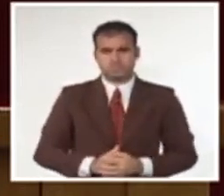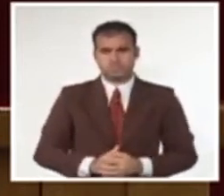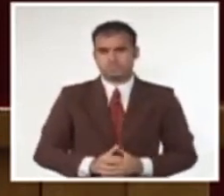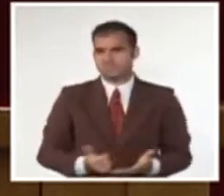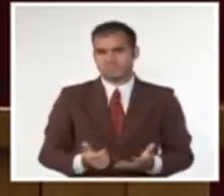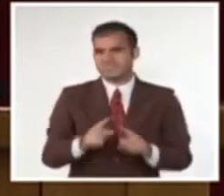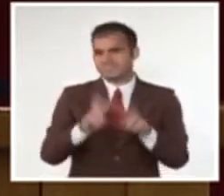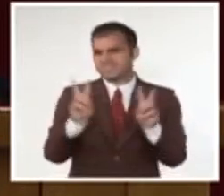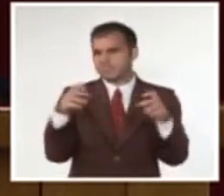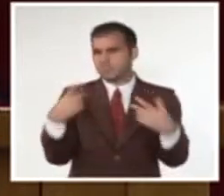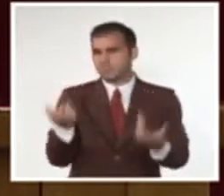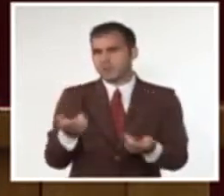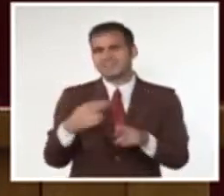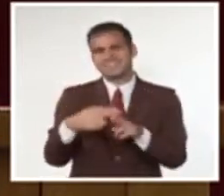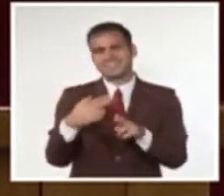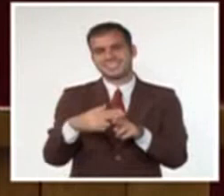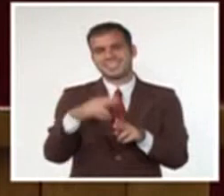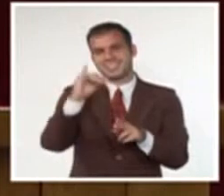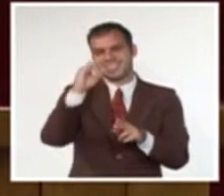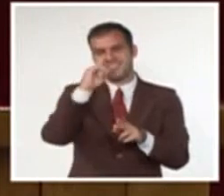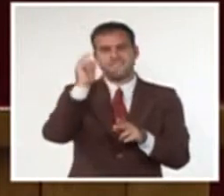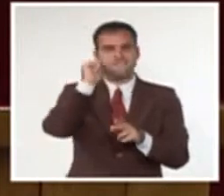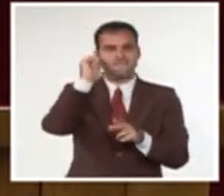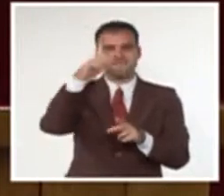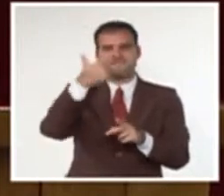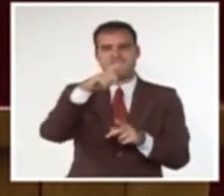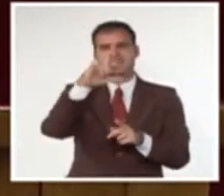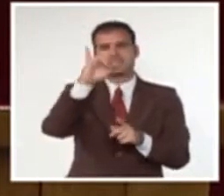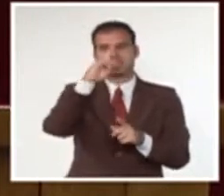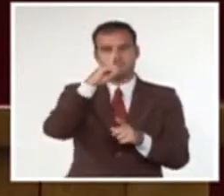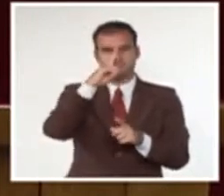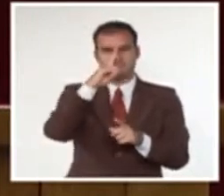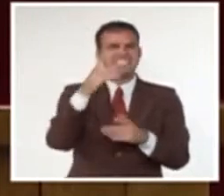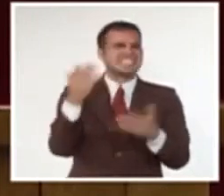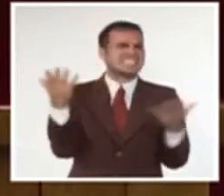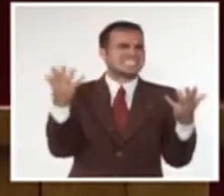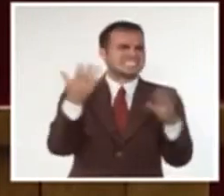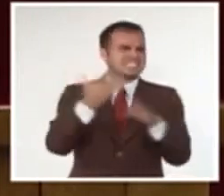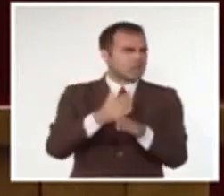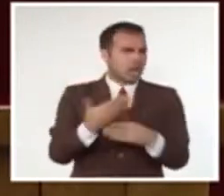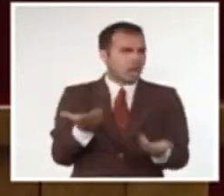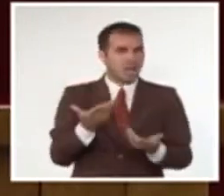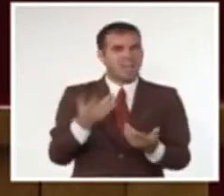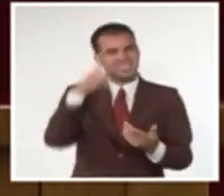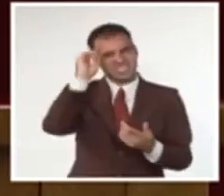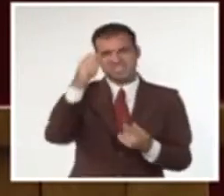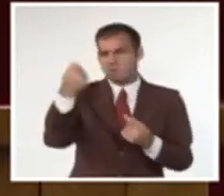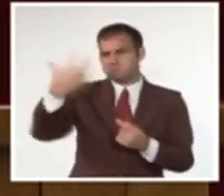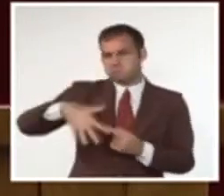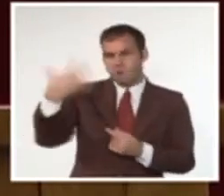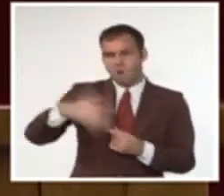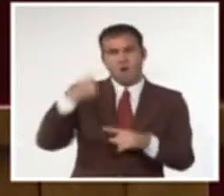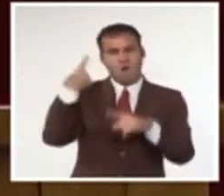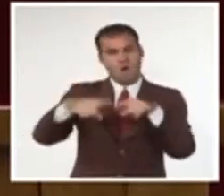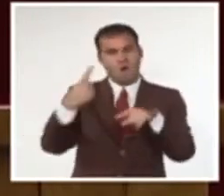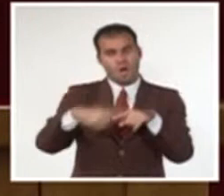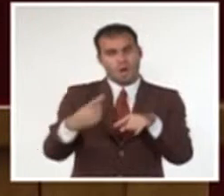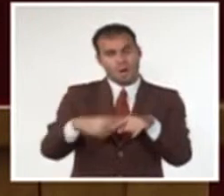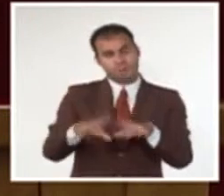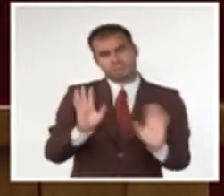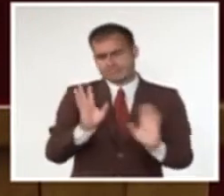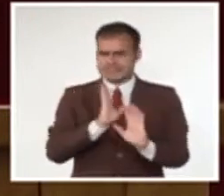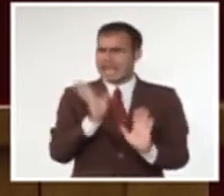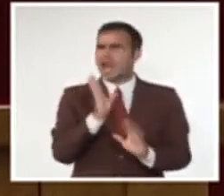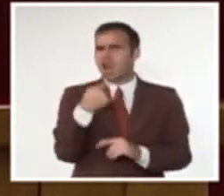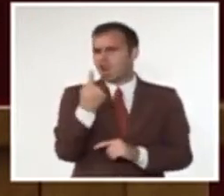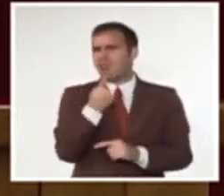inflación. Como se ha explicado en estos días, y no sobra reiterar, este no es un problema exclusivo de Cuba, es